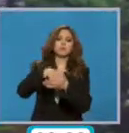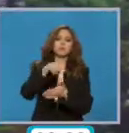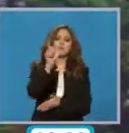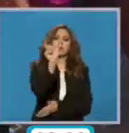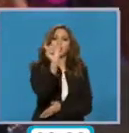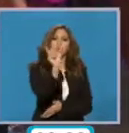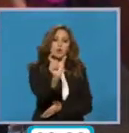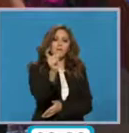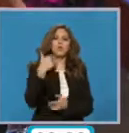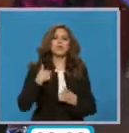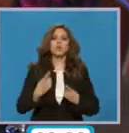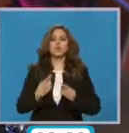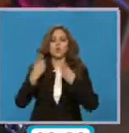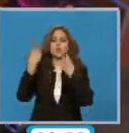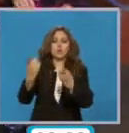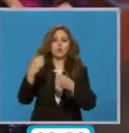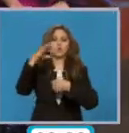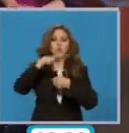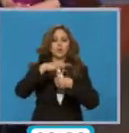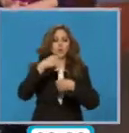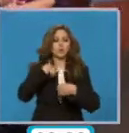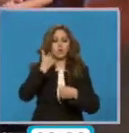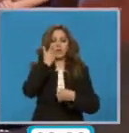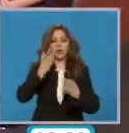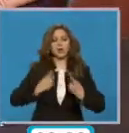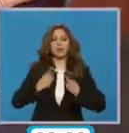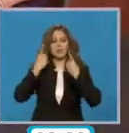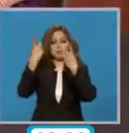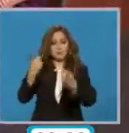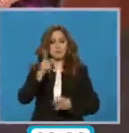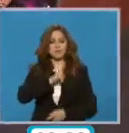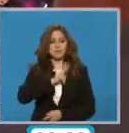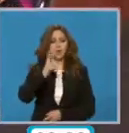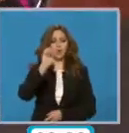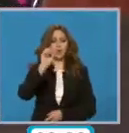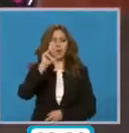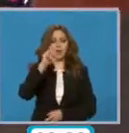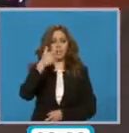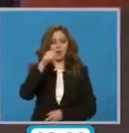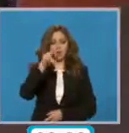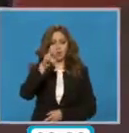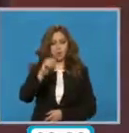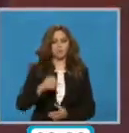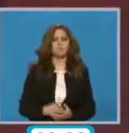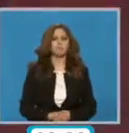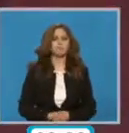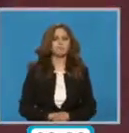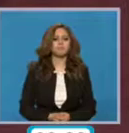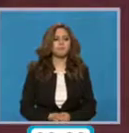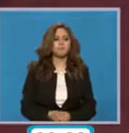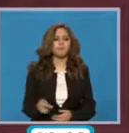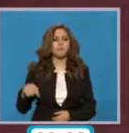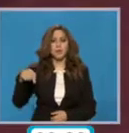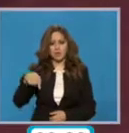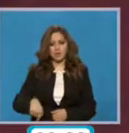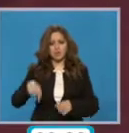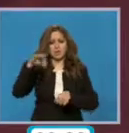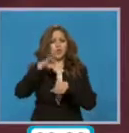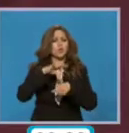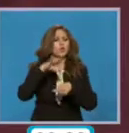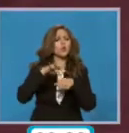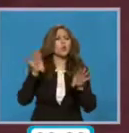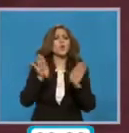tarjeta de donación. Como esta que tiene. Exactamente. Como es esta. Doctora, ¿cómo ha cambiado la cultura de la donación en nuestro